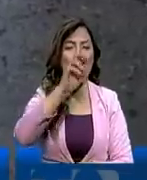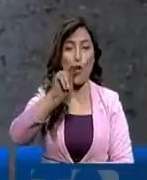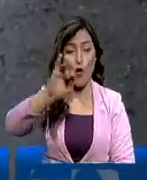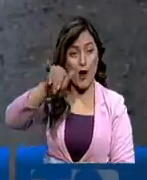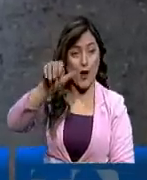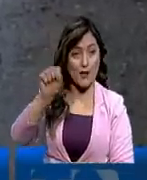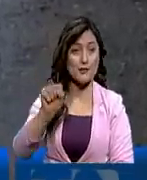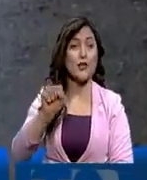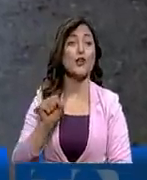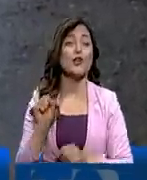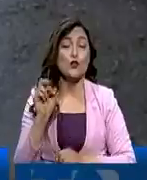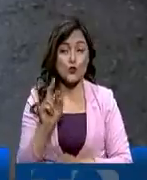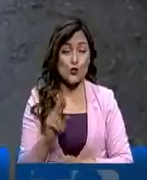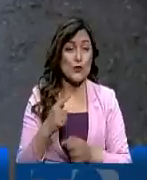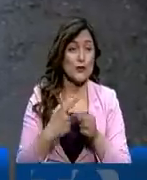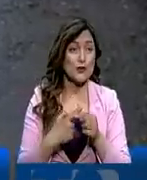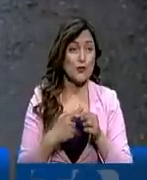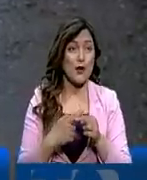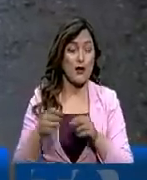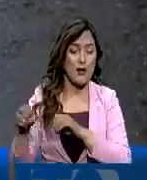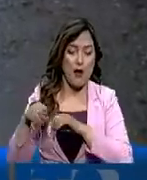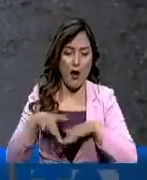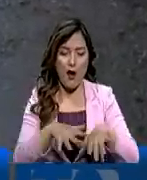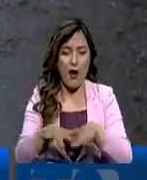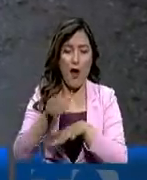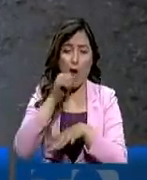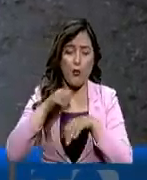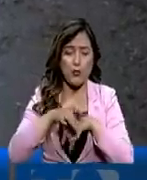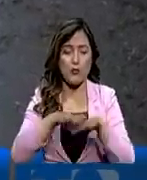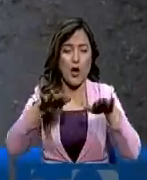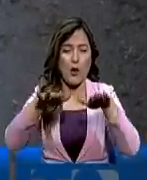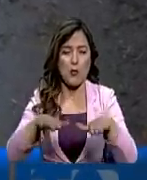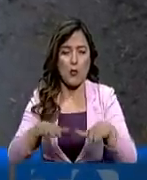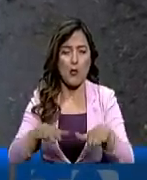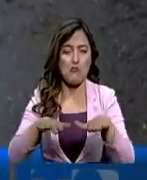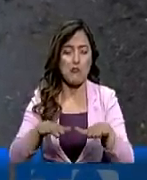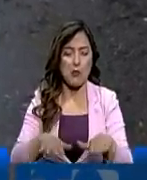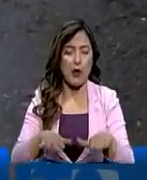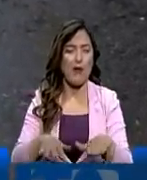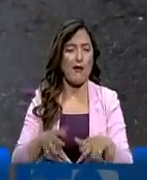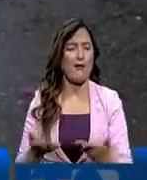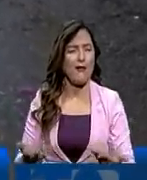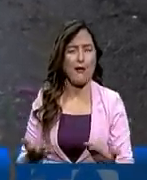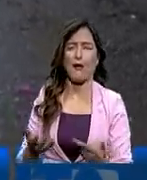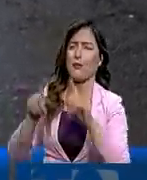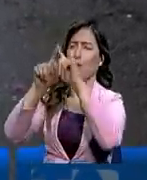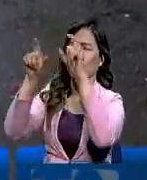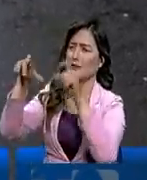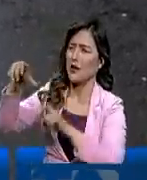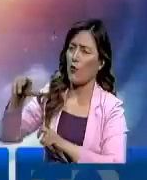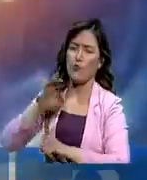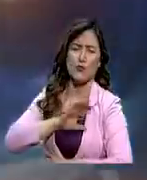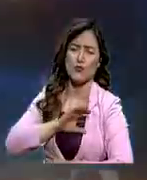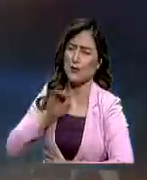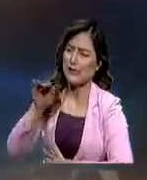Quito, aseguran que la calle se está hundiendo como resultado de la rotura de una tubería. Solicitan a la empresa de agua potable visite la zona y solucione el